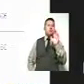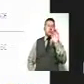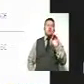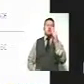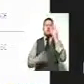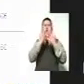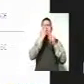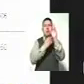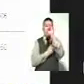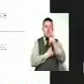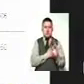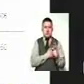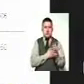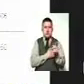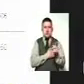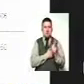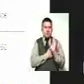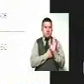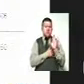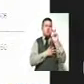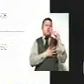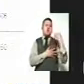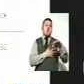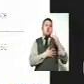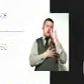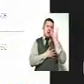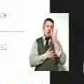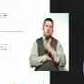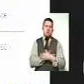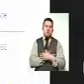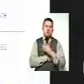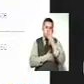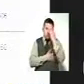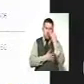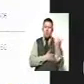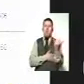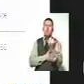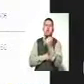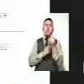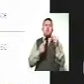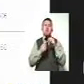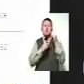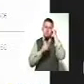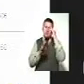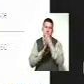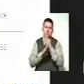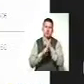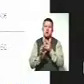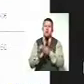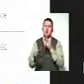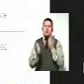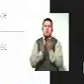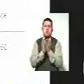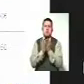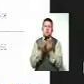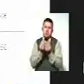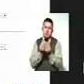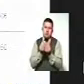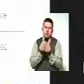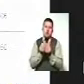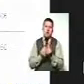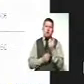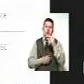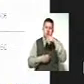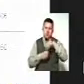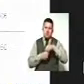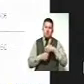del 14%. Tema supremamente grave, porque ahí está uno de los principales problemas de deserción escolar por un lado, pero de